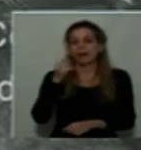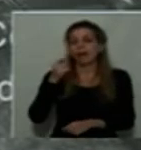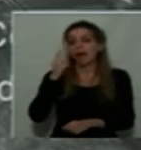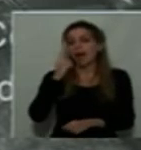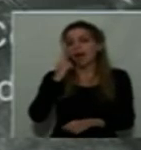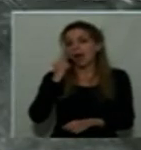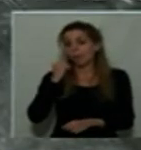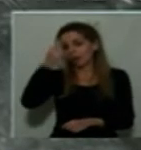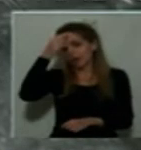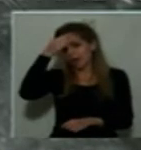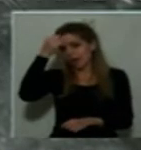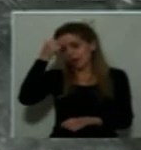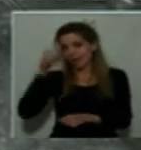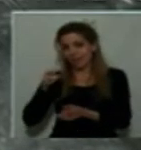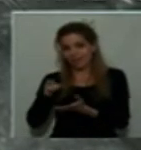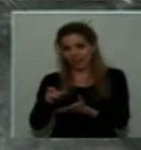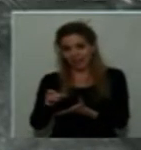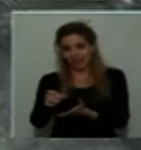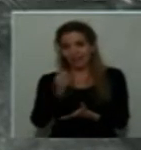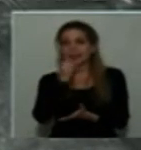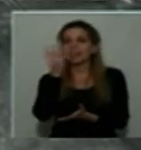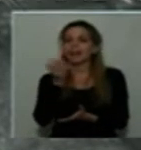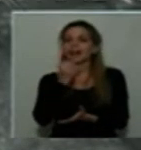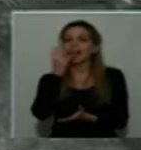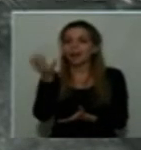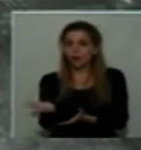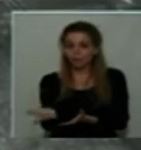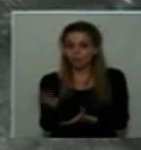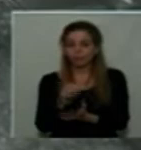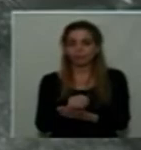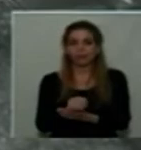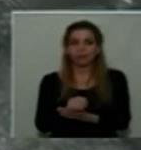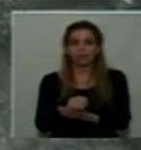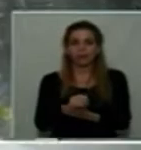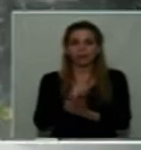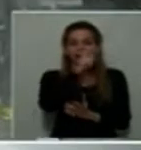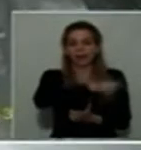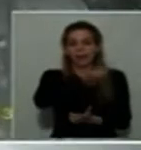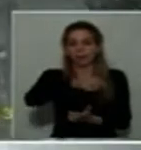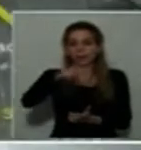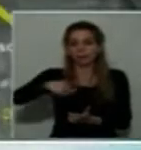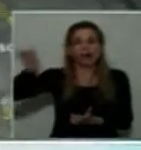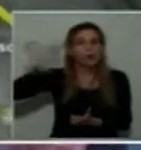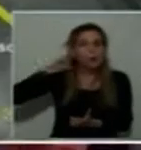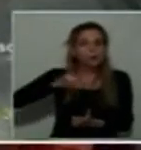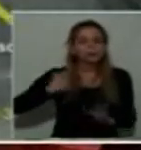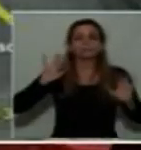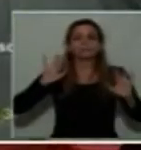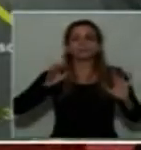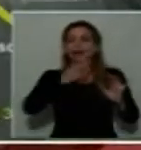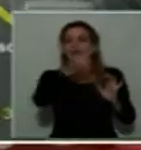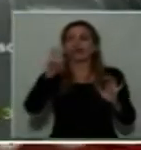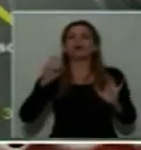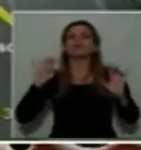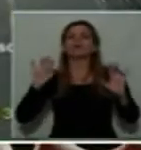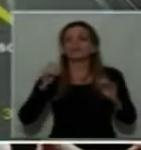con la objetividad, ¿no? Total, absoluta. Estamos dando datos objetivos y que la gente que es inteligente saque sus propias conclusiones. Uno,